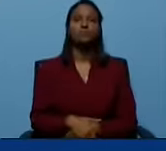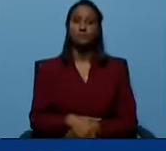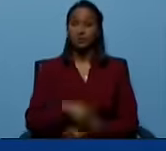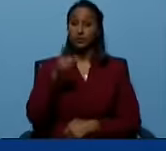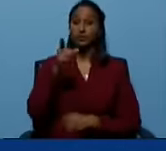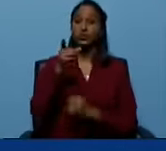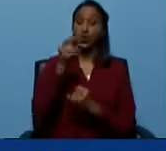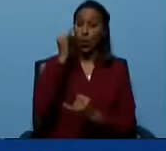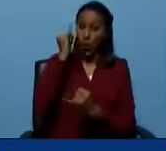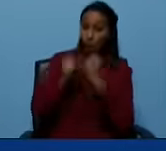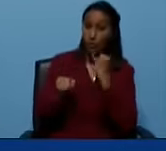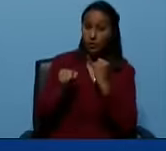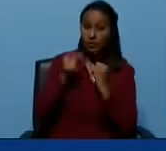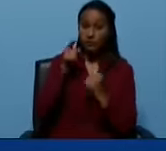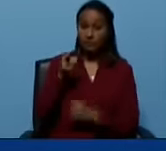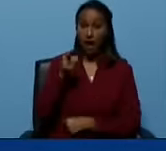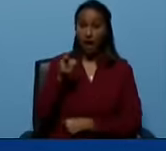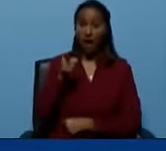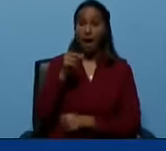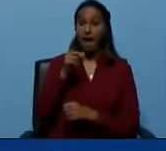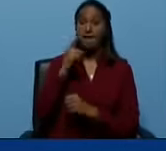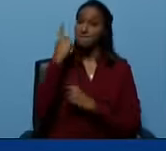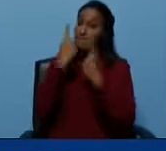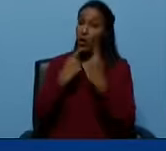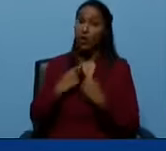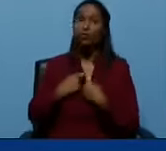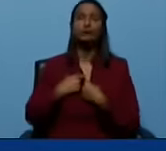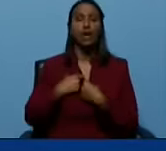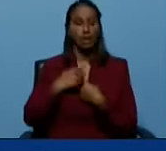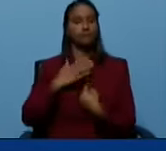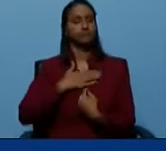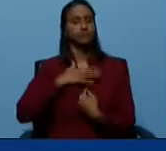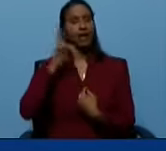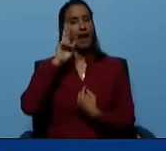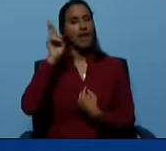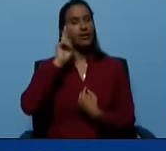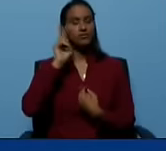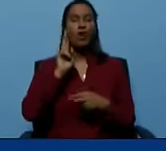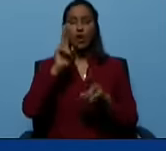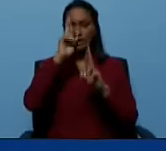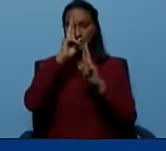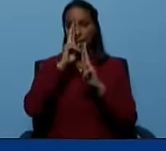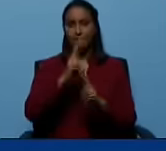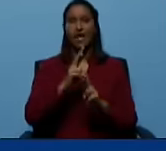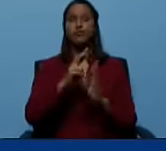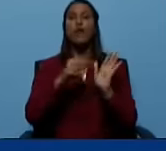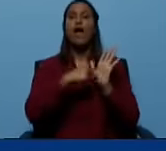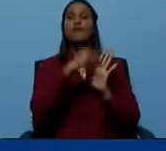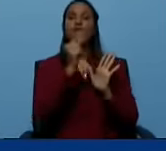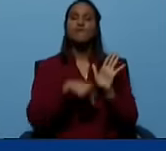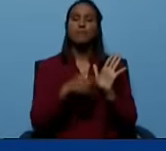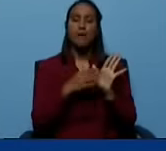pregunta, lo que amerita es mucho respeto a lo firmado.